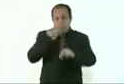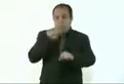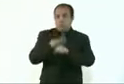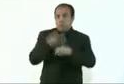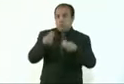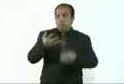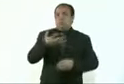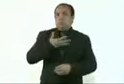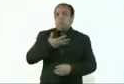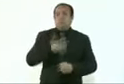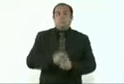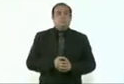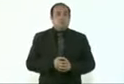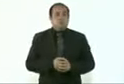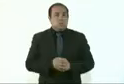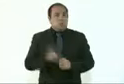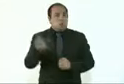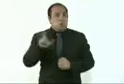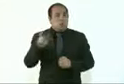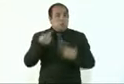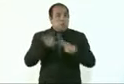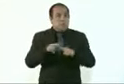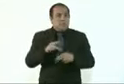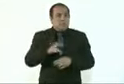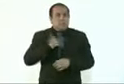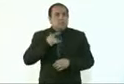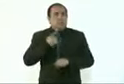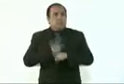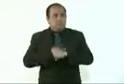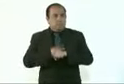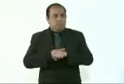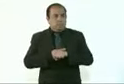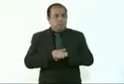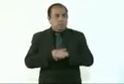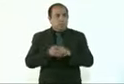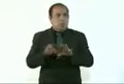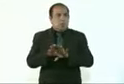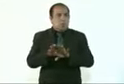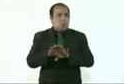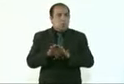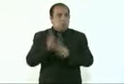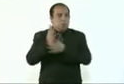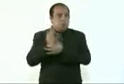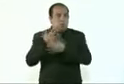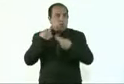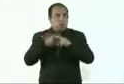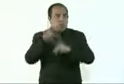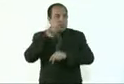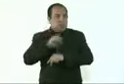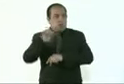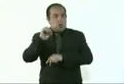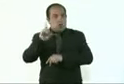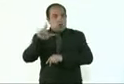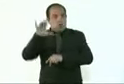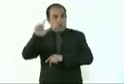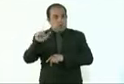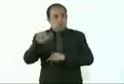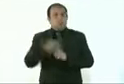responsables. Entonces, cuando un maestro presenta síntomas, pues ya como lo presentó la maestra Oliva,